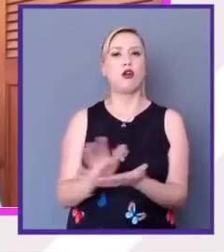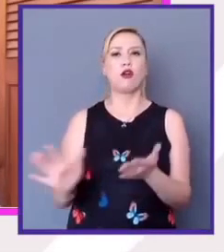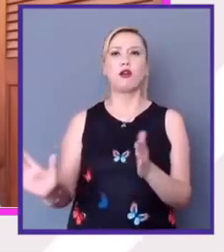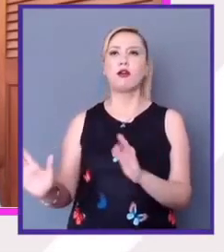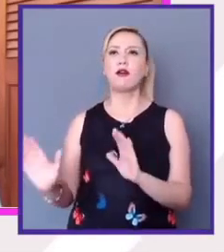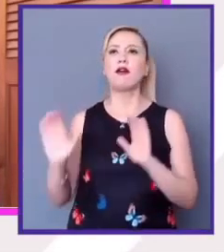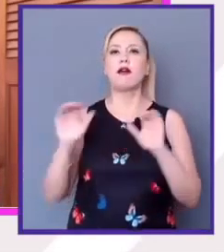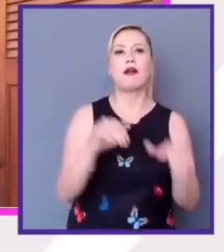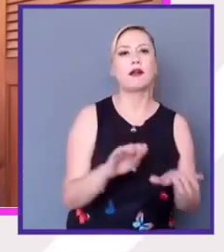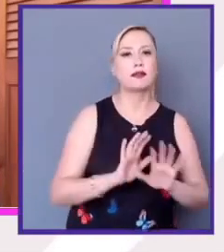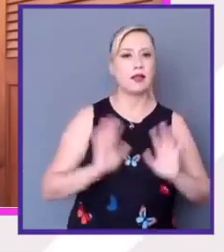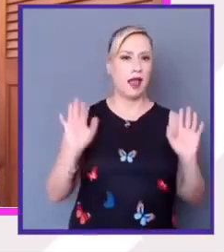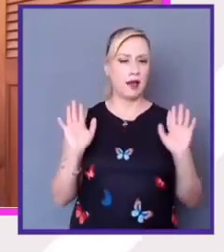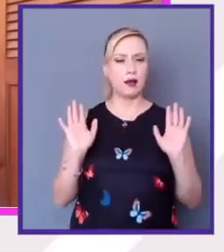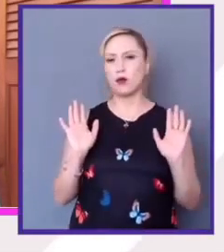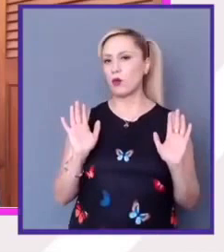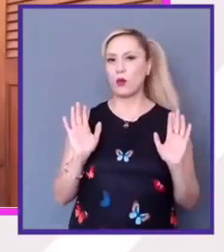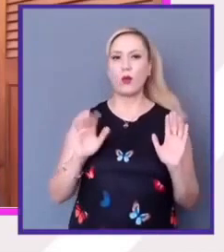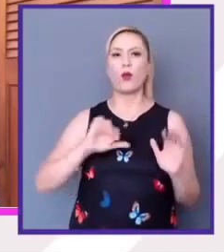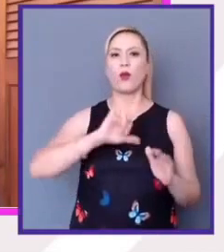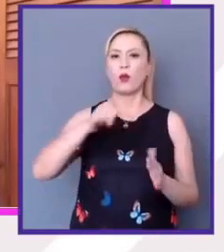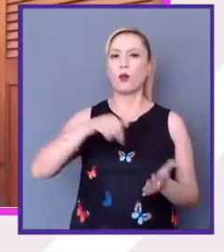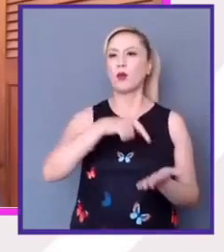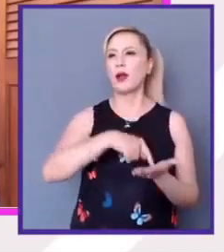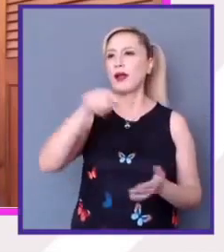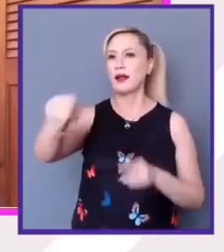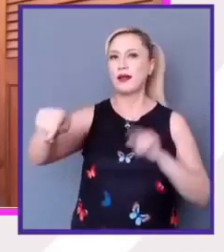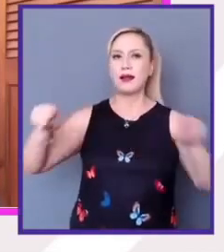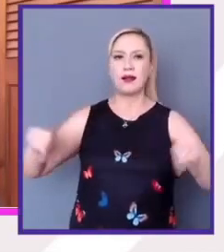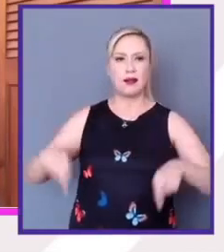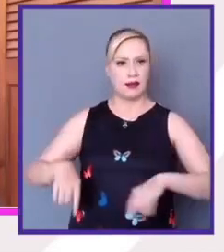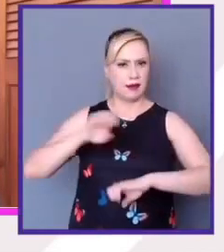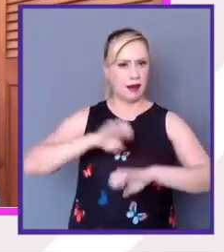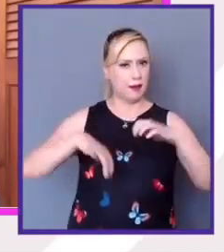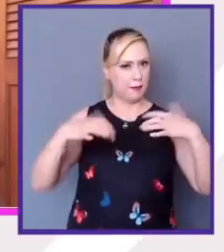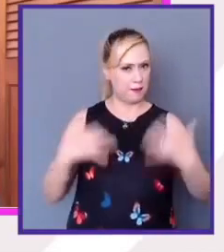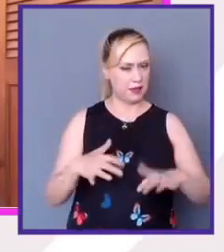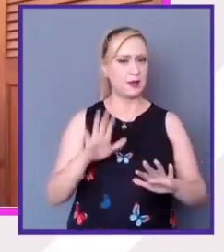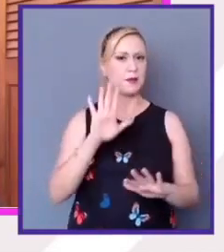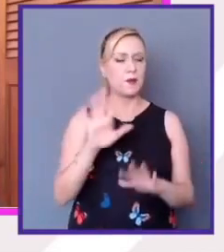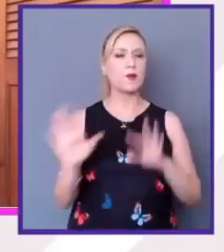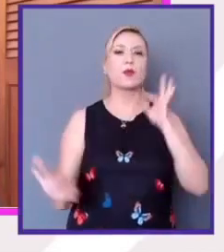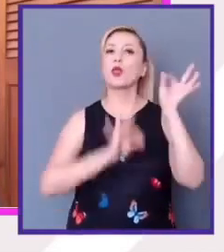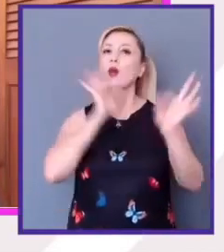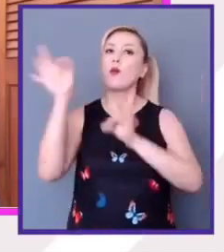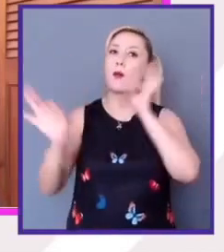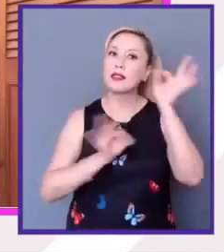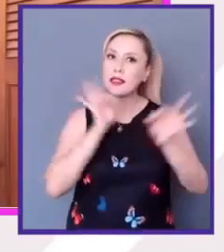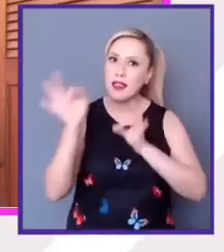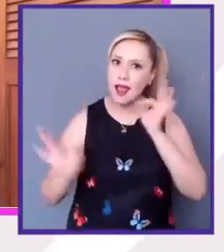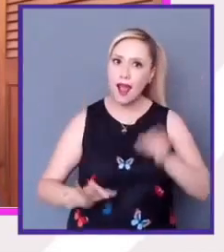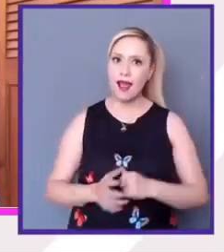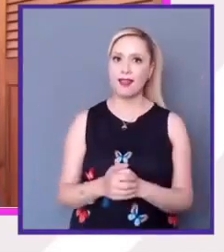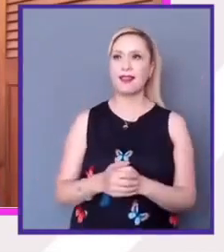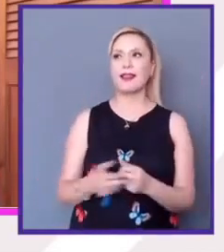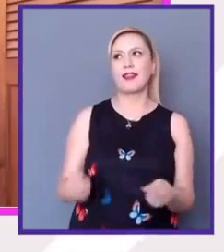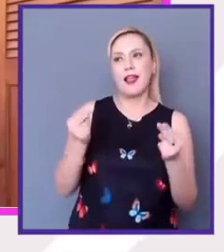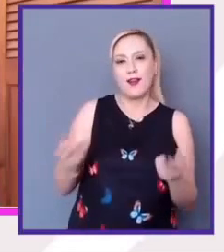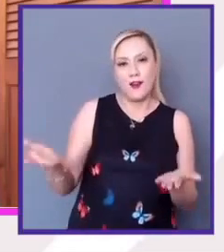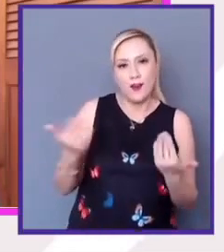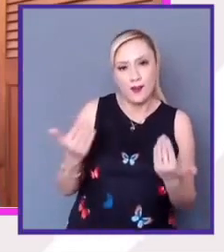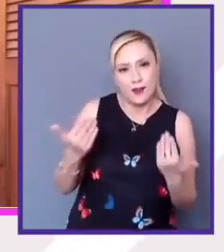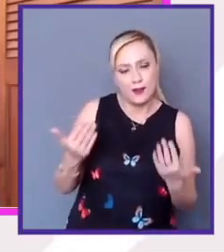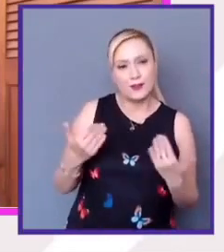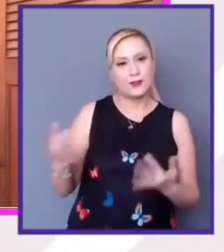también otros espacios de la empresa, ¿no? En un primer lugar, pues también está el marketing y la publicidad, ¿no? Que muchas veces en